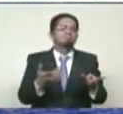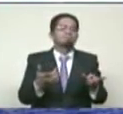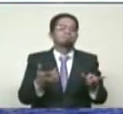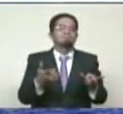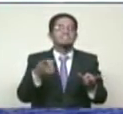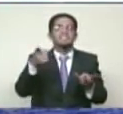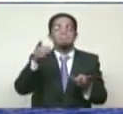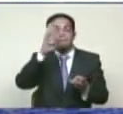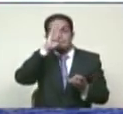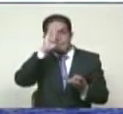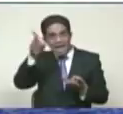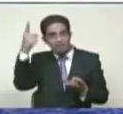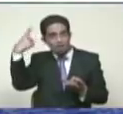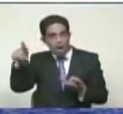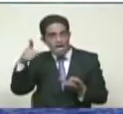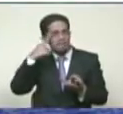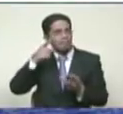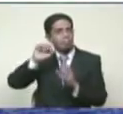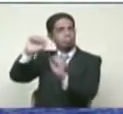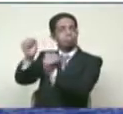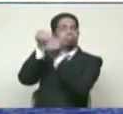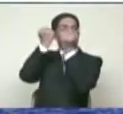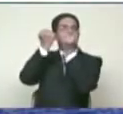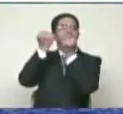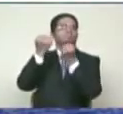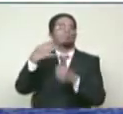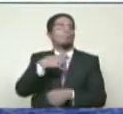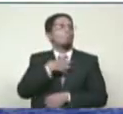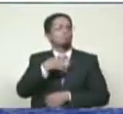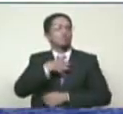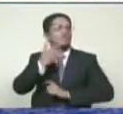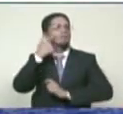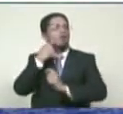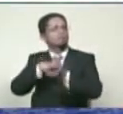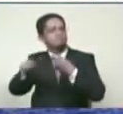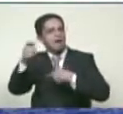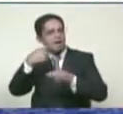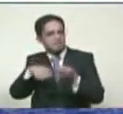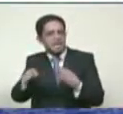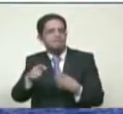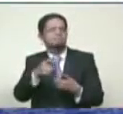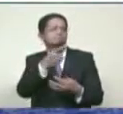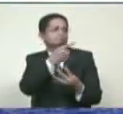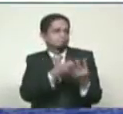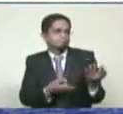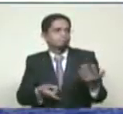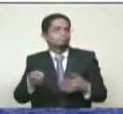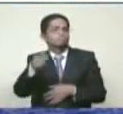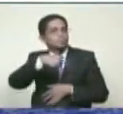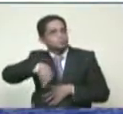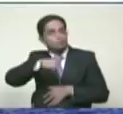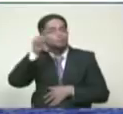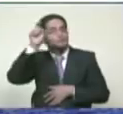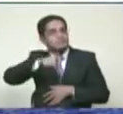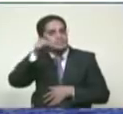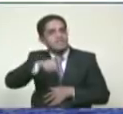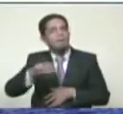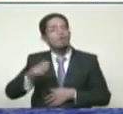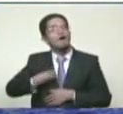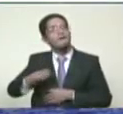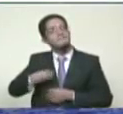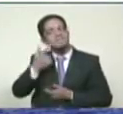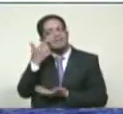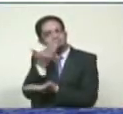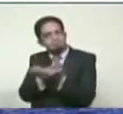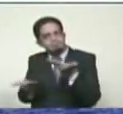cuentas bancarias en el mundo para hacer transacciones comerciales necesarias para la vida social y económica